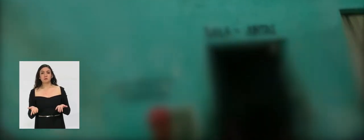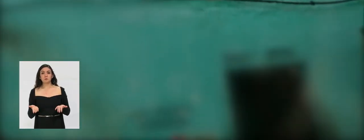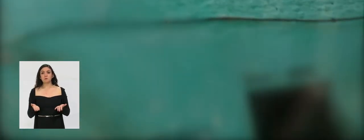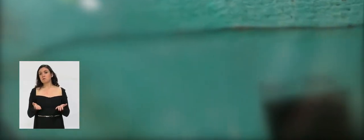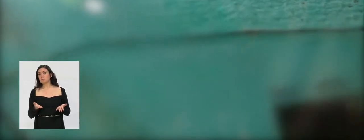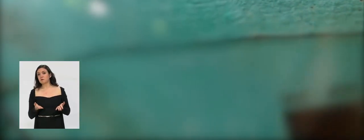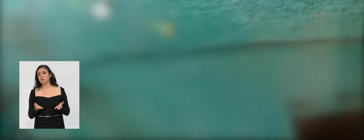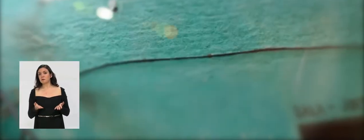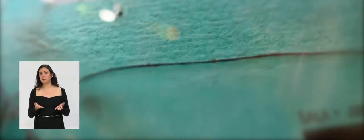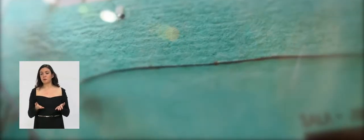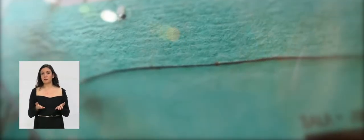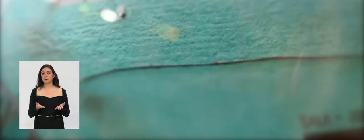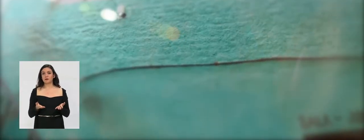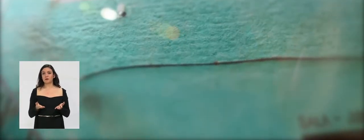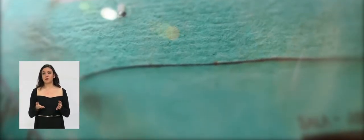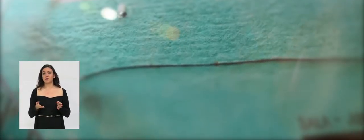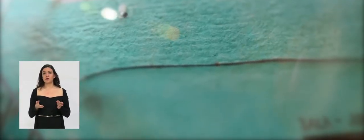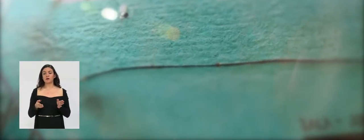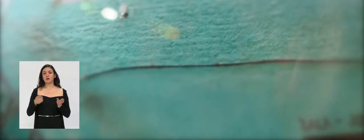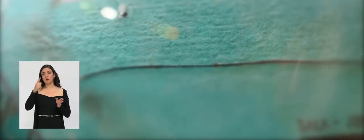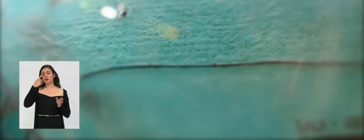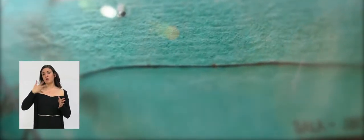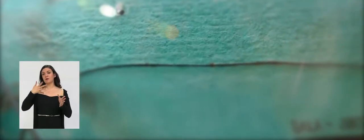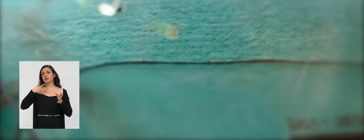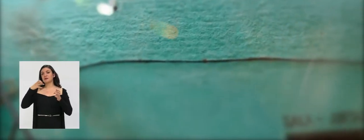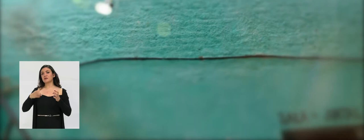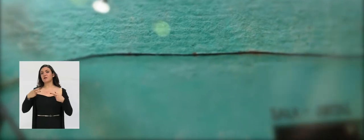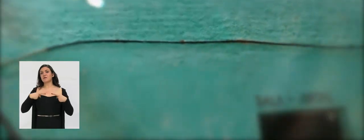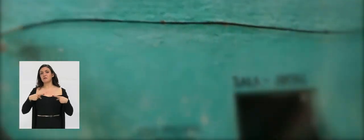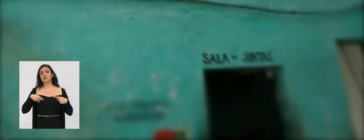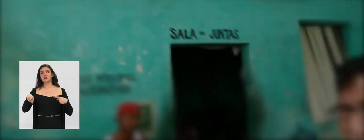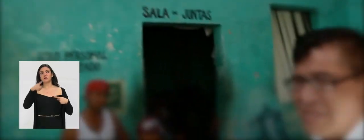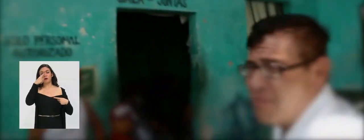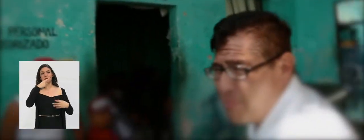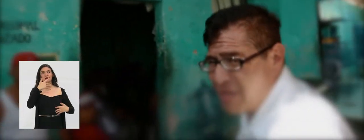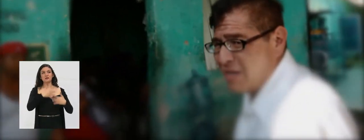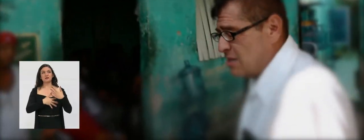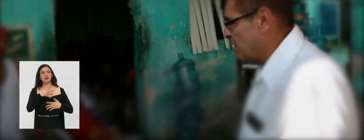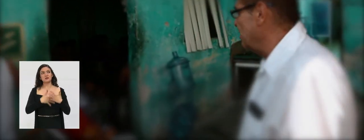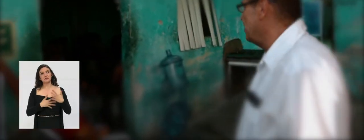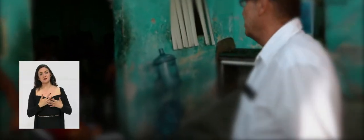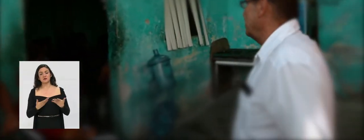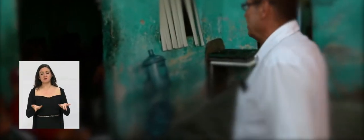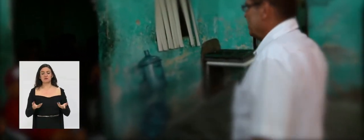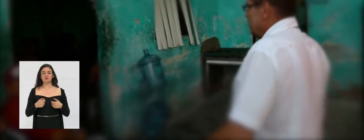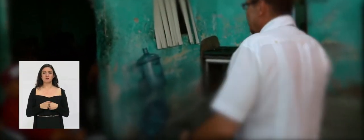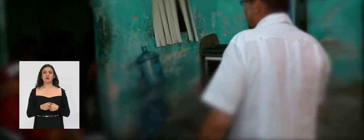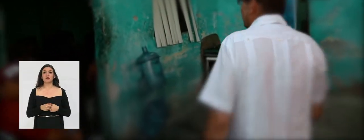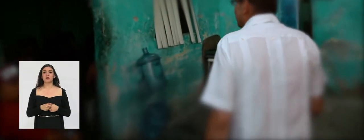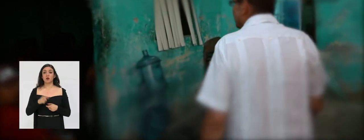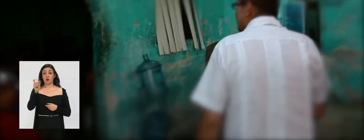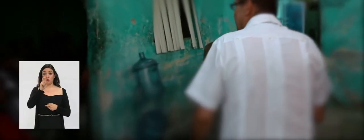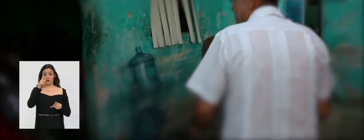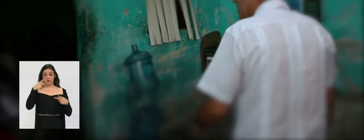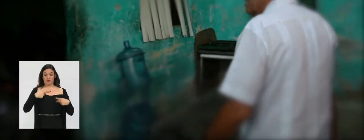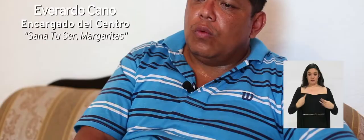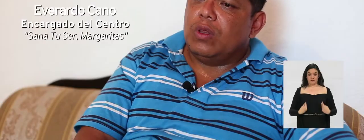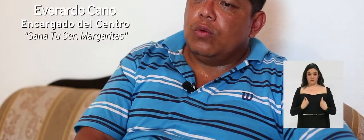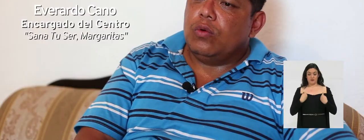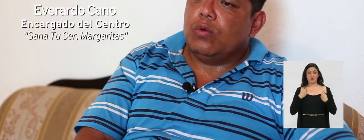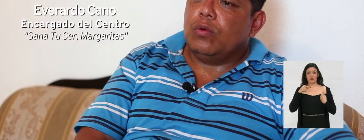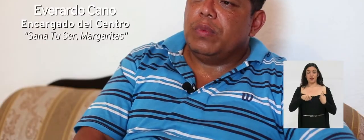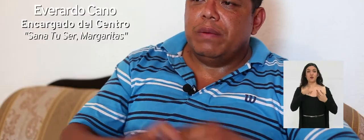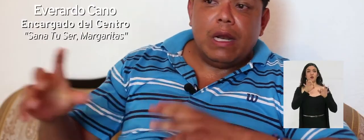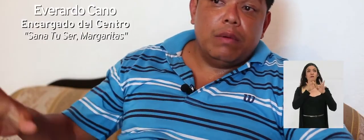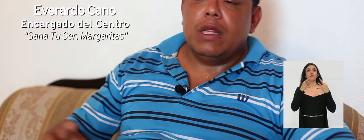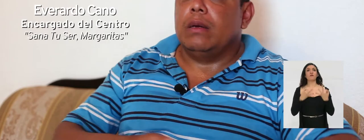es el dormitorio de mujeres. Tenemos capacidad para 15 internas. Cuando